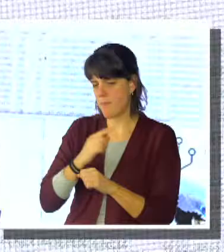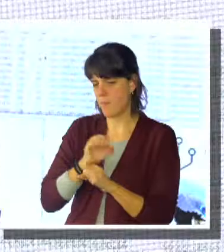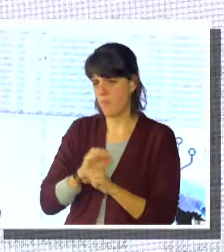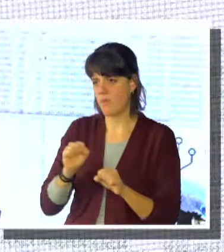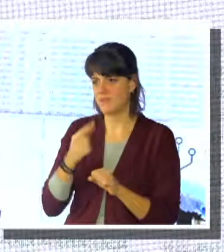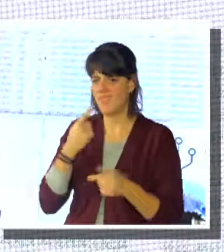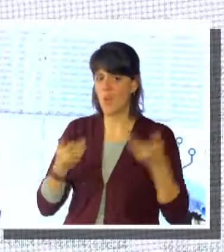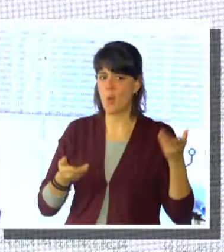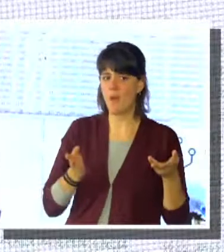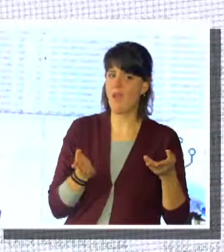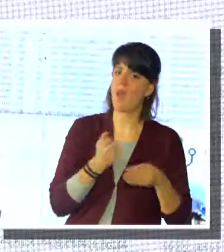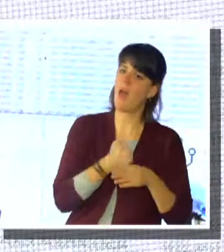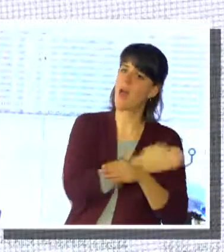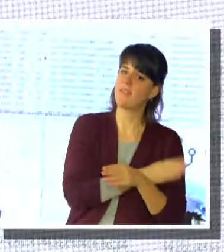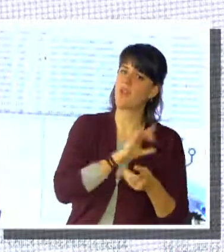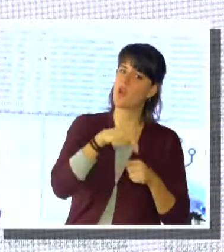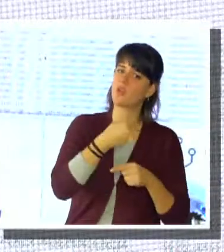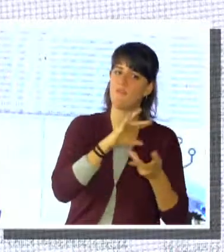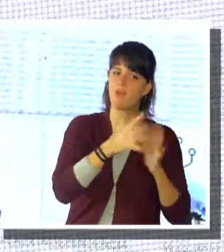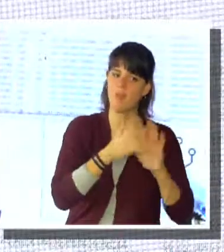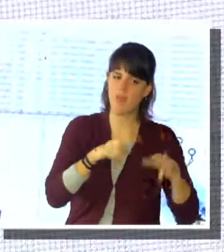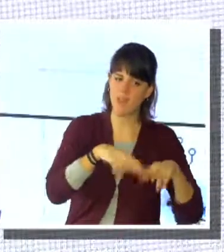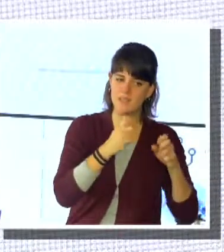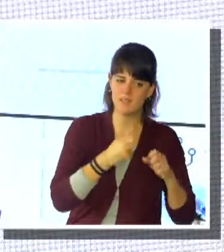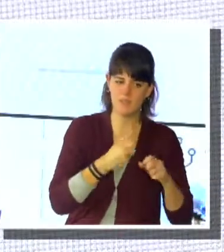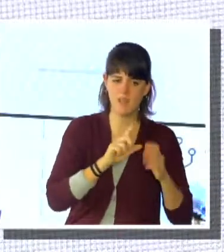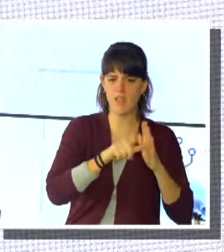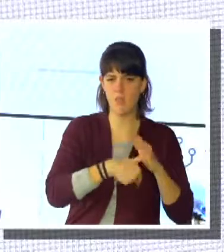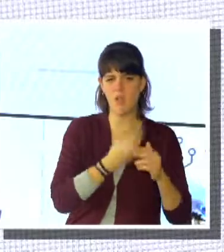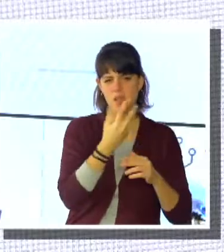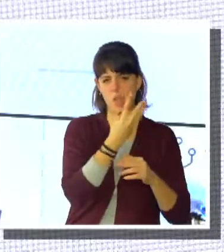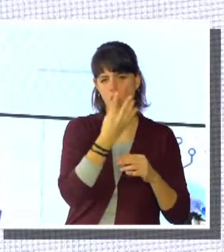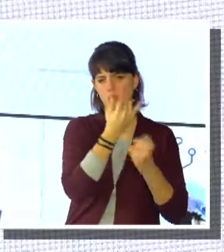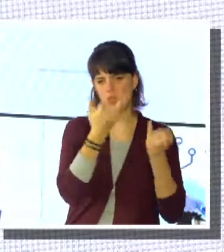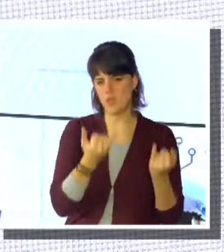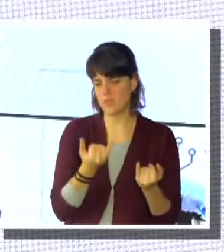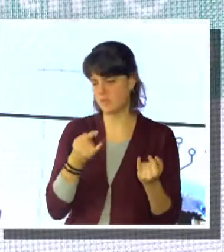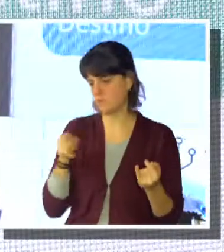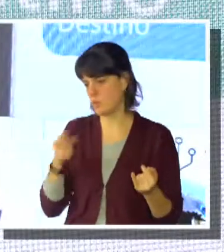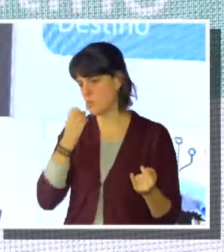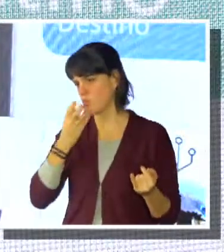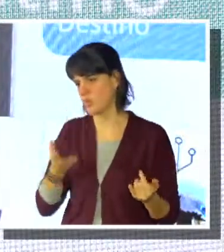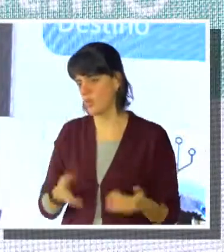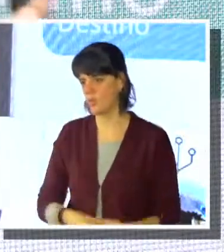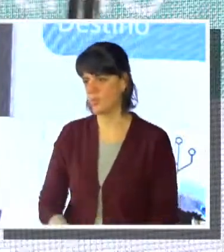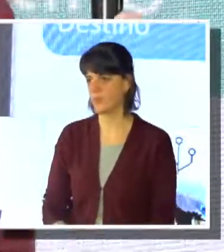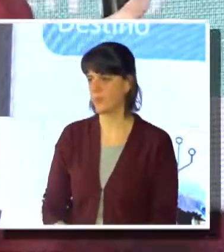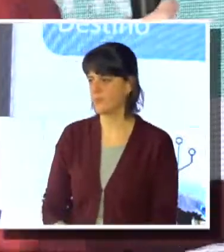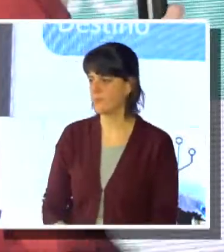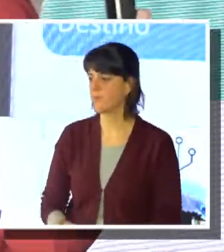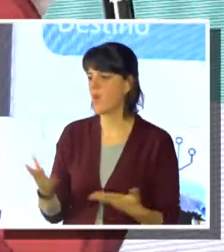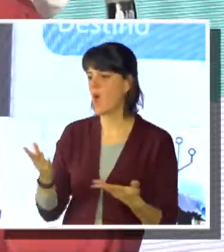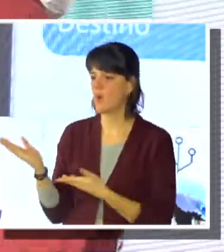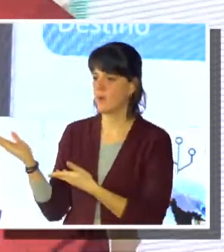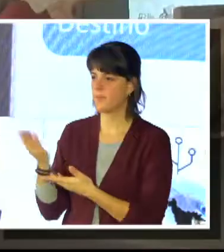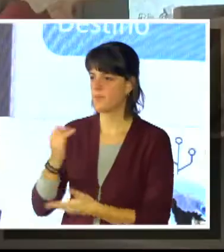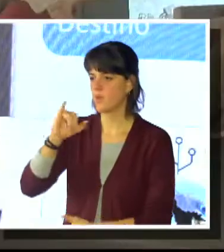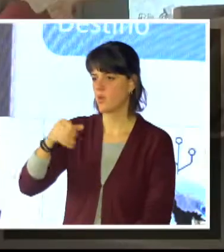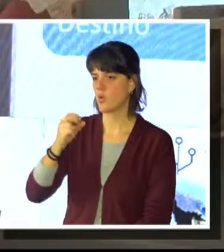más gráfica, tenemos un mapa de Montevideo con todas las paradas, donde los puntos verdes son paradas con bajos